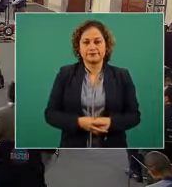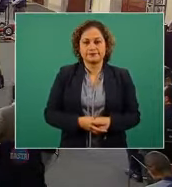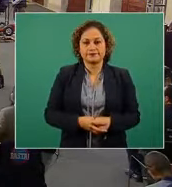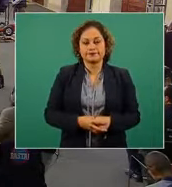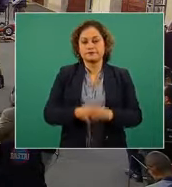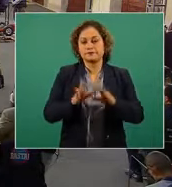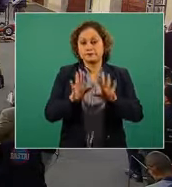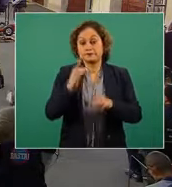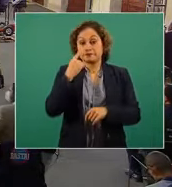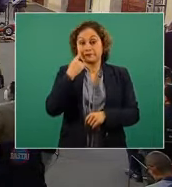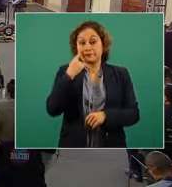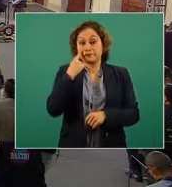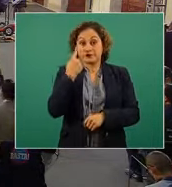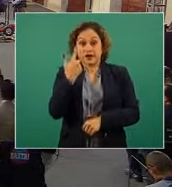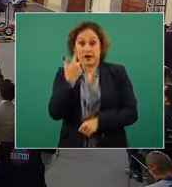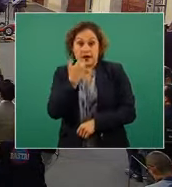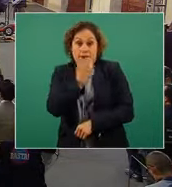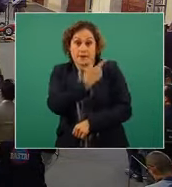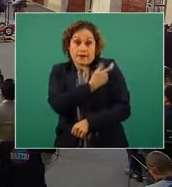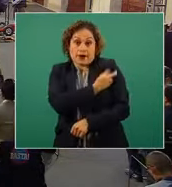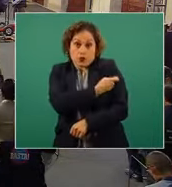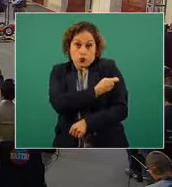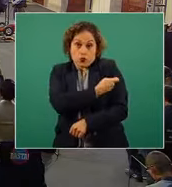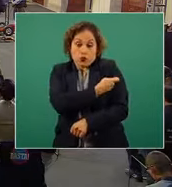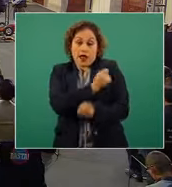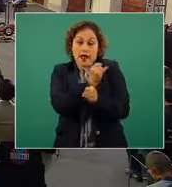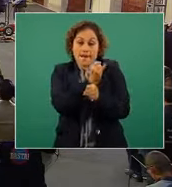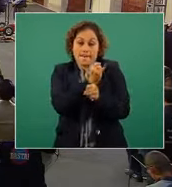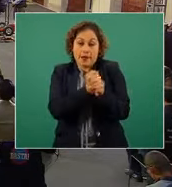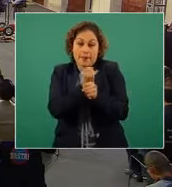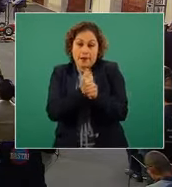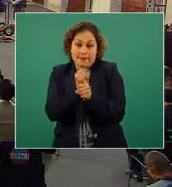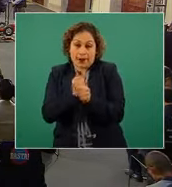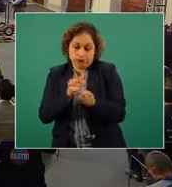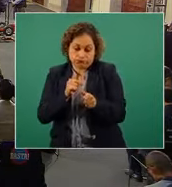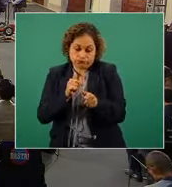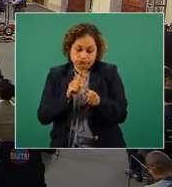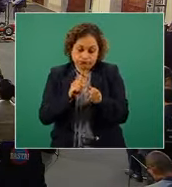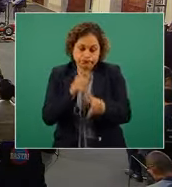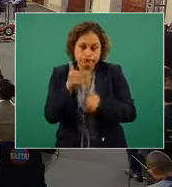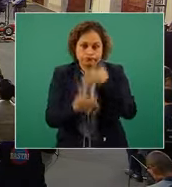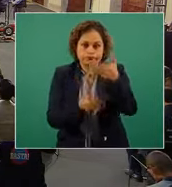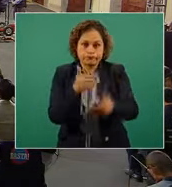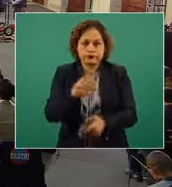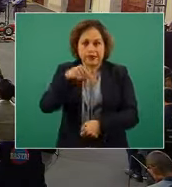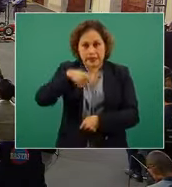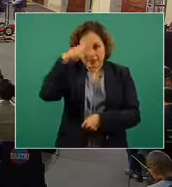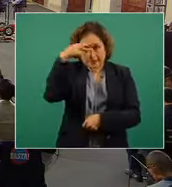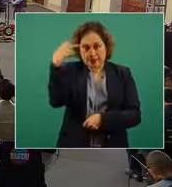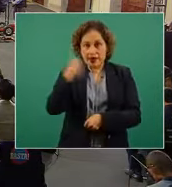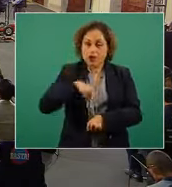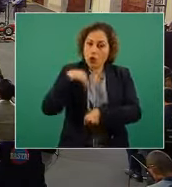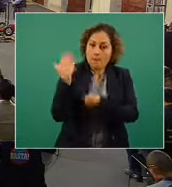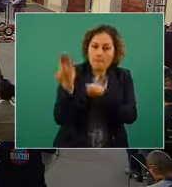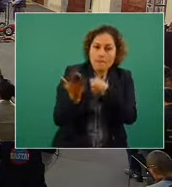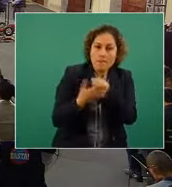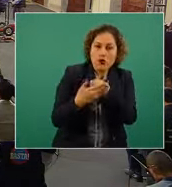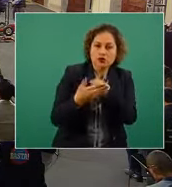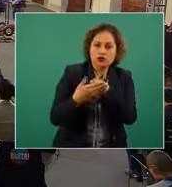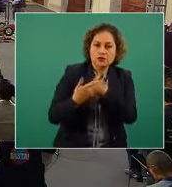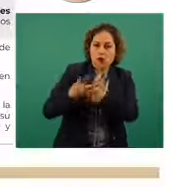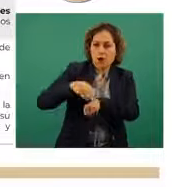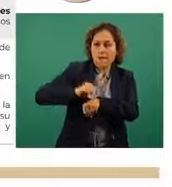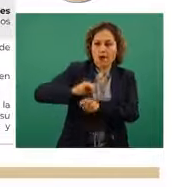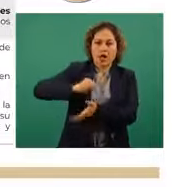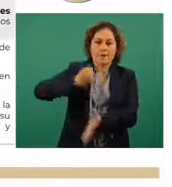vacunas en fase de aprobación en México, que están por ser autorizadas, si así lo determina la